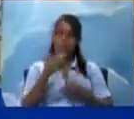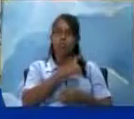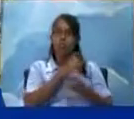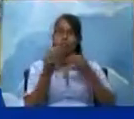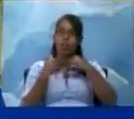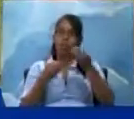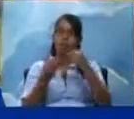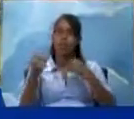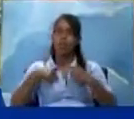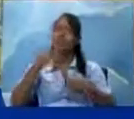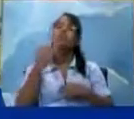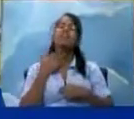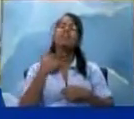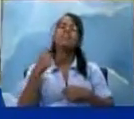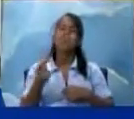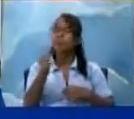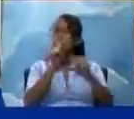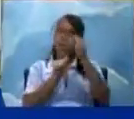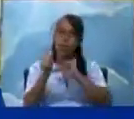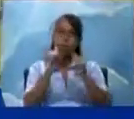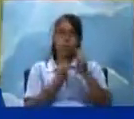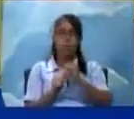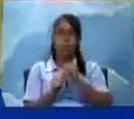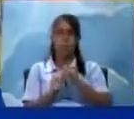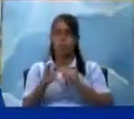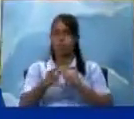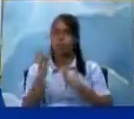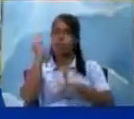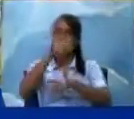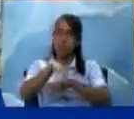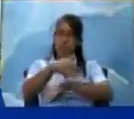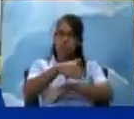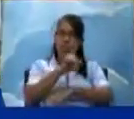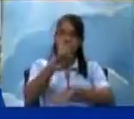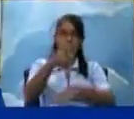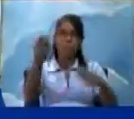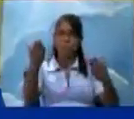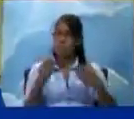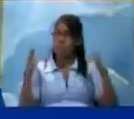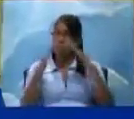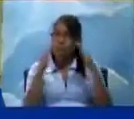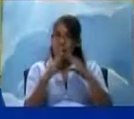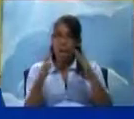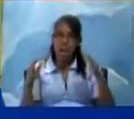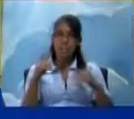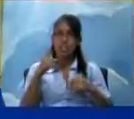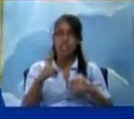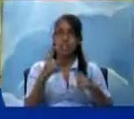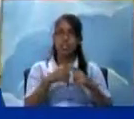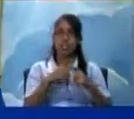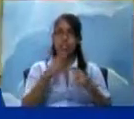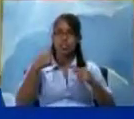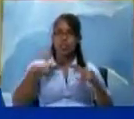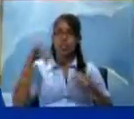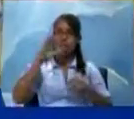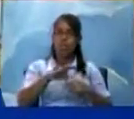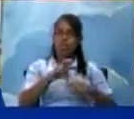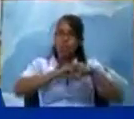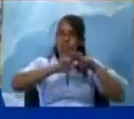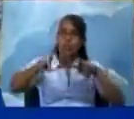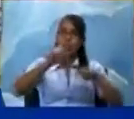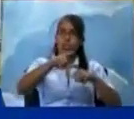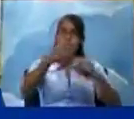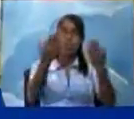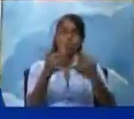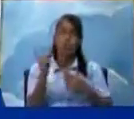comer, yo tuve sed y ustedes no me dieron de beber, yo fui forastero, ustedes no me alojaron en su casa, estuve